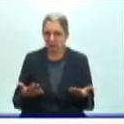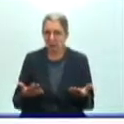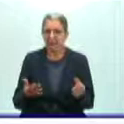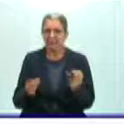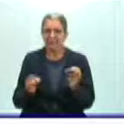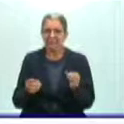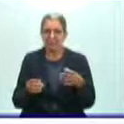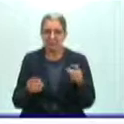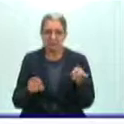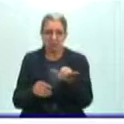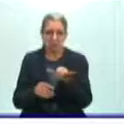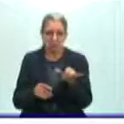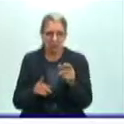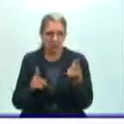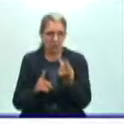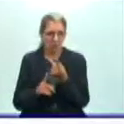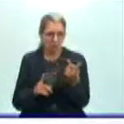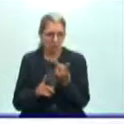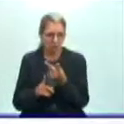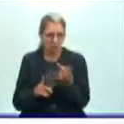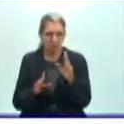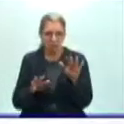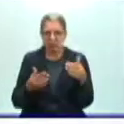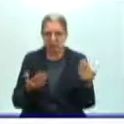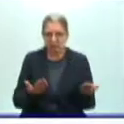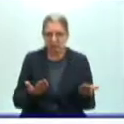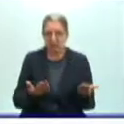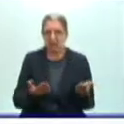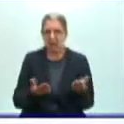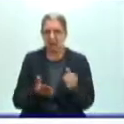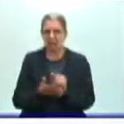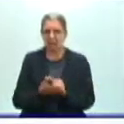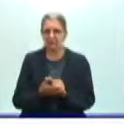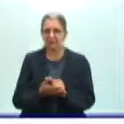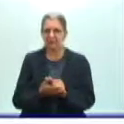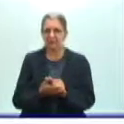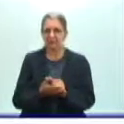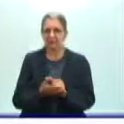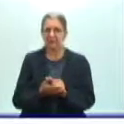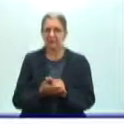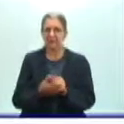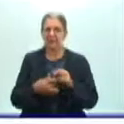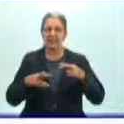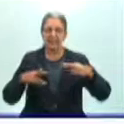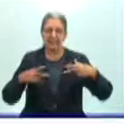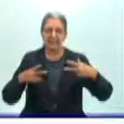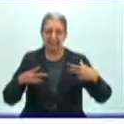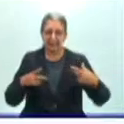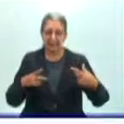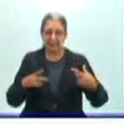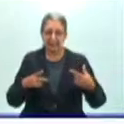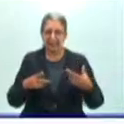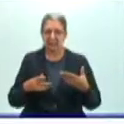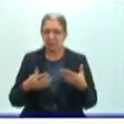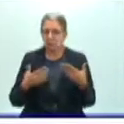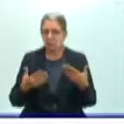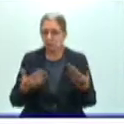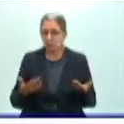común. Cuando en cada miembro de una igualdad se repite un término, yo